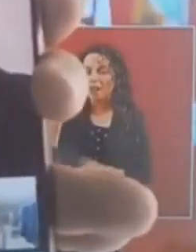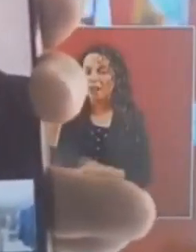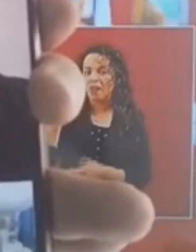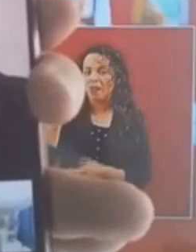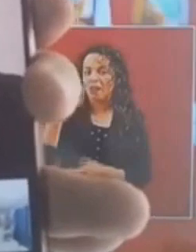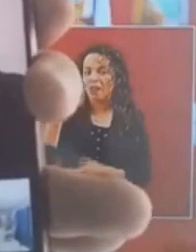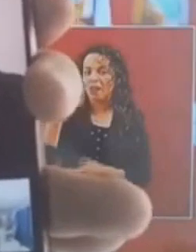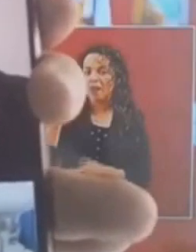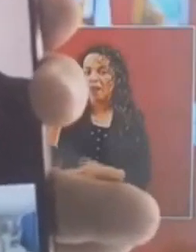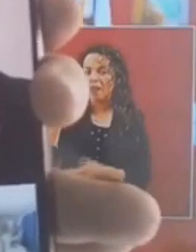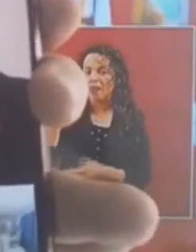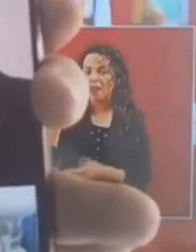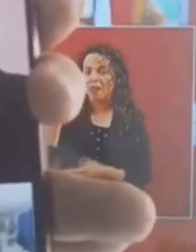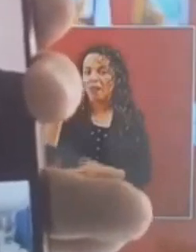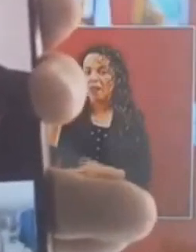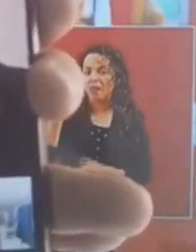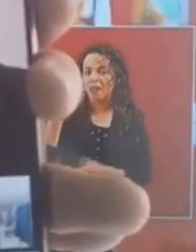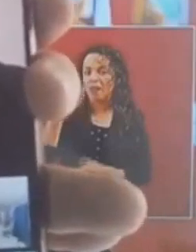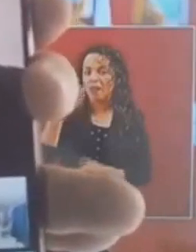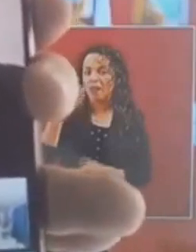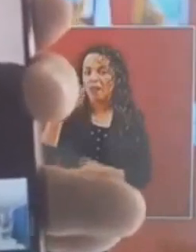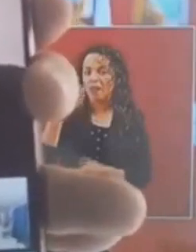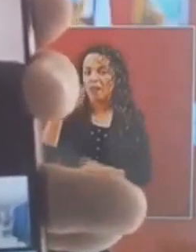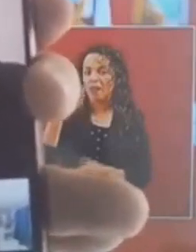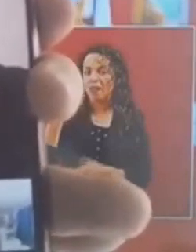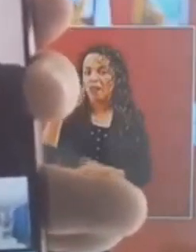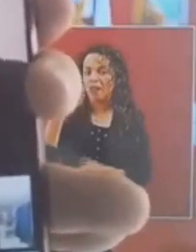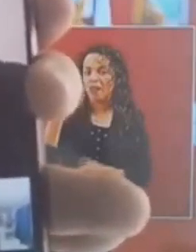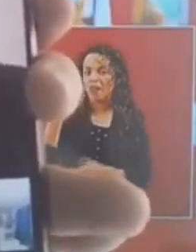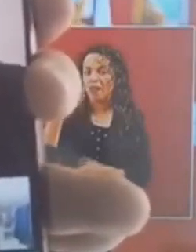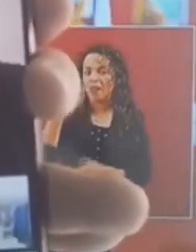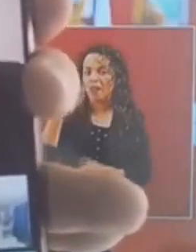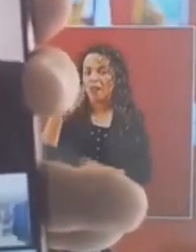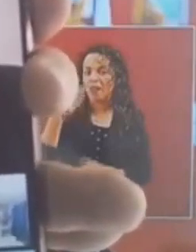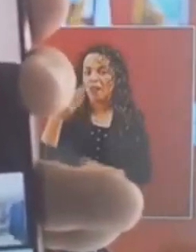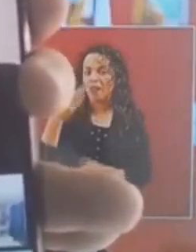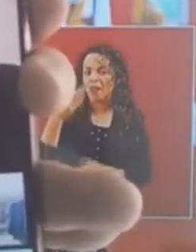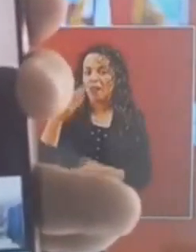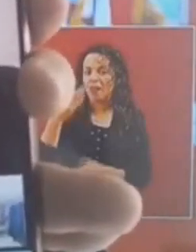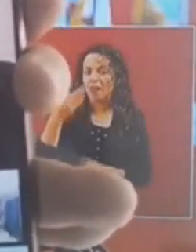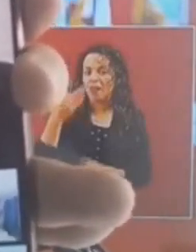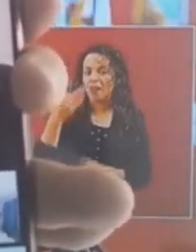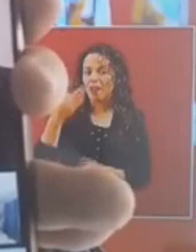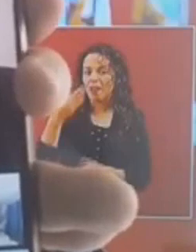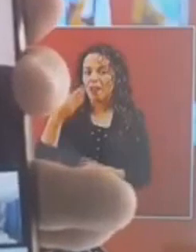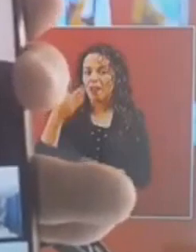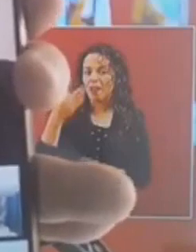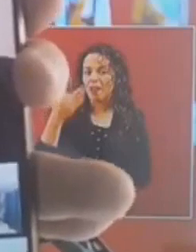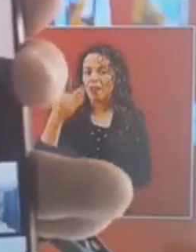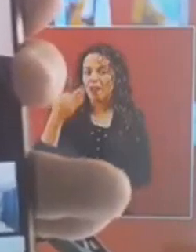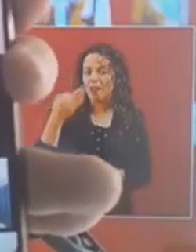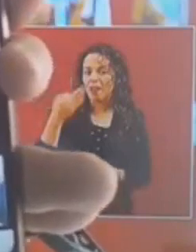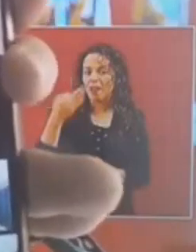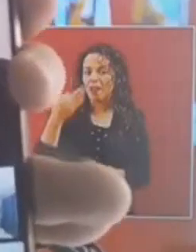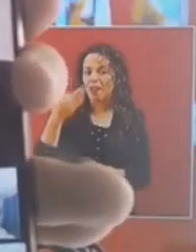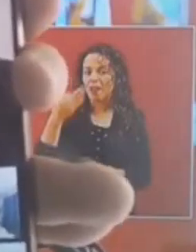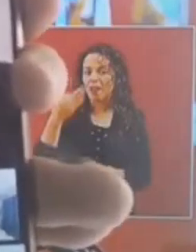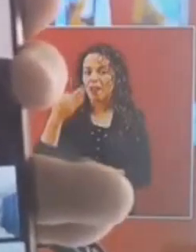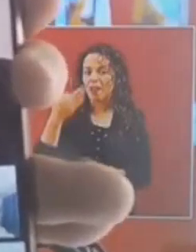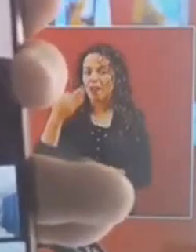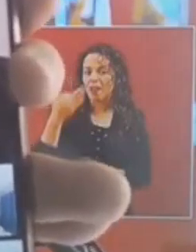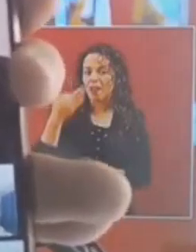y aplicarlas en casos cuando son violadas, en este caso, contra los delincuentes. Como sabemos,